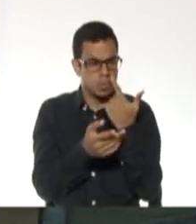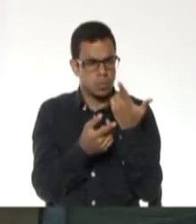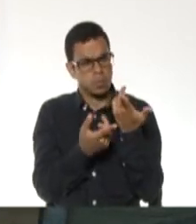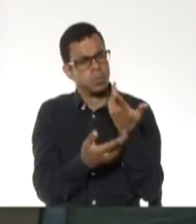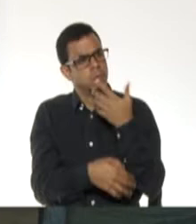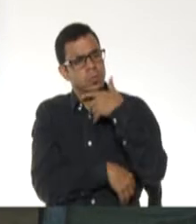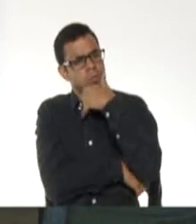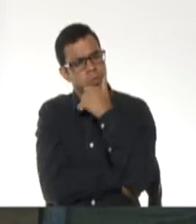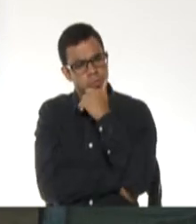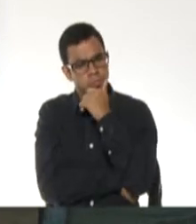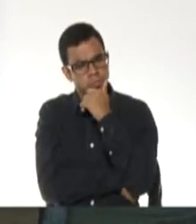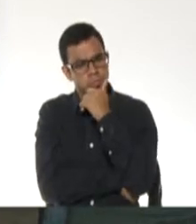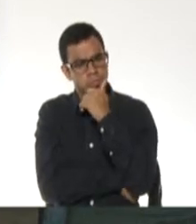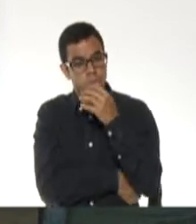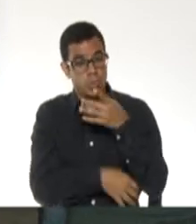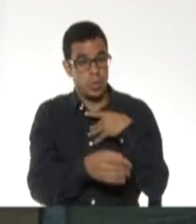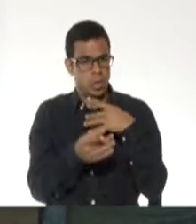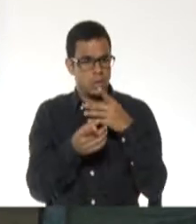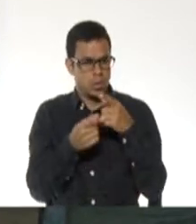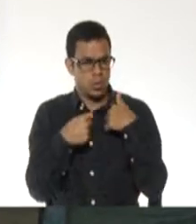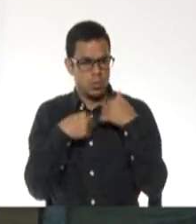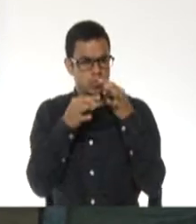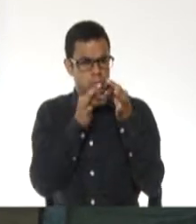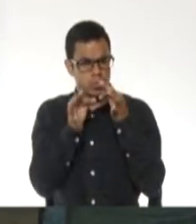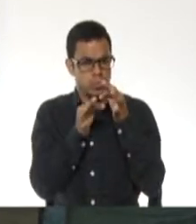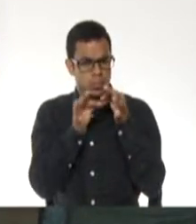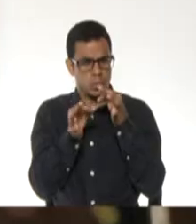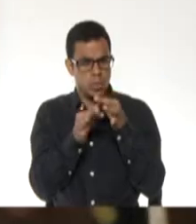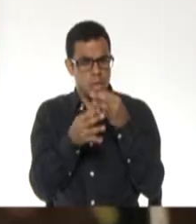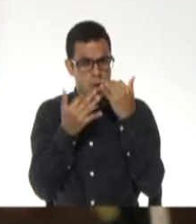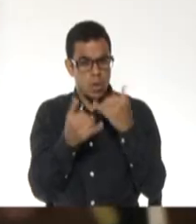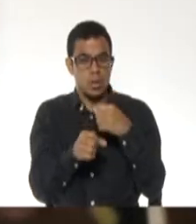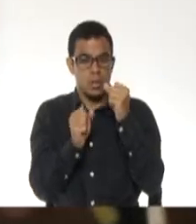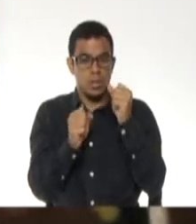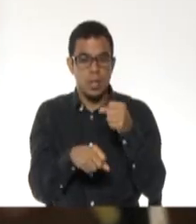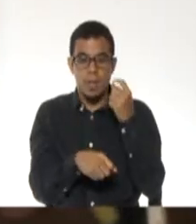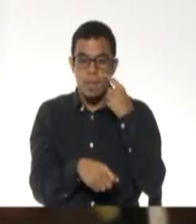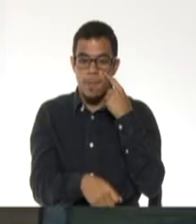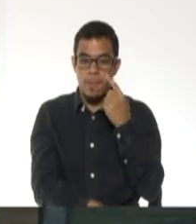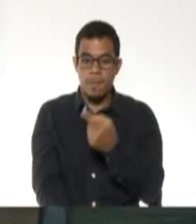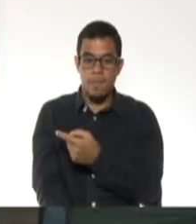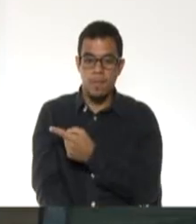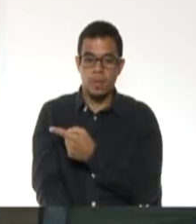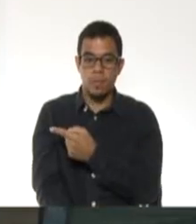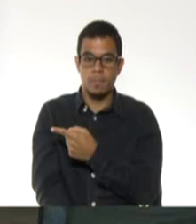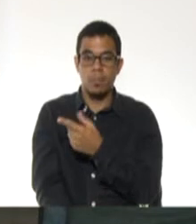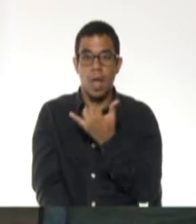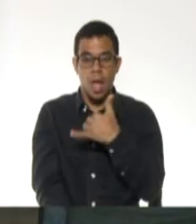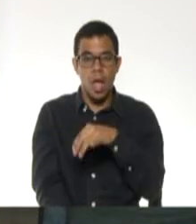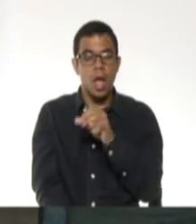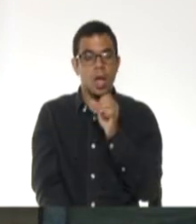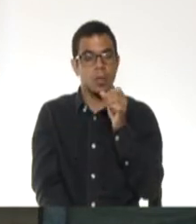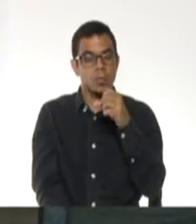de que, de acuerdo con lo que hemos visto, ahora sí, esta punta tiene